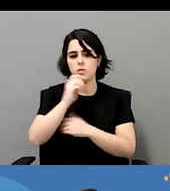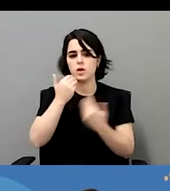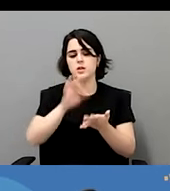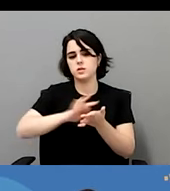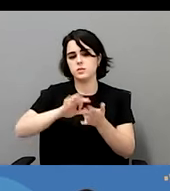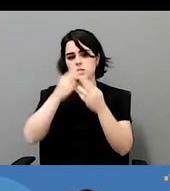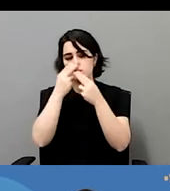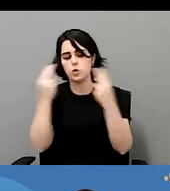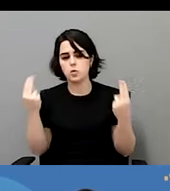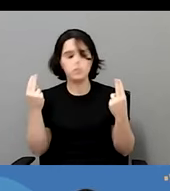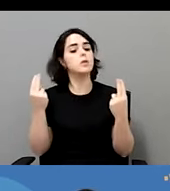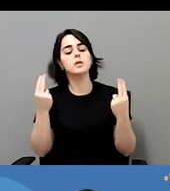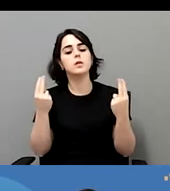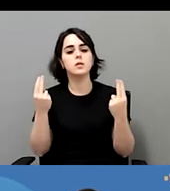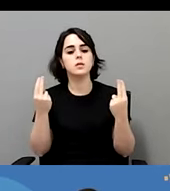Eliminar las